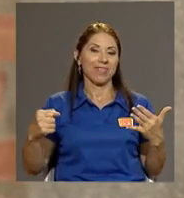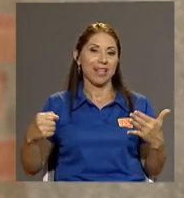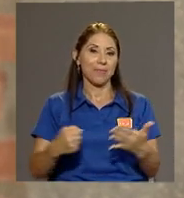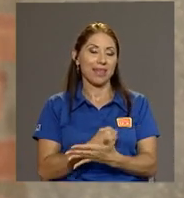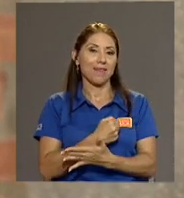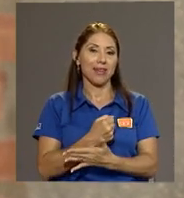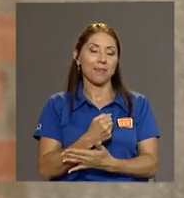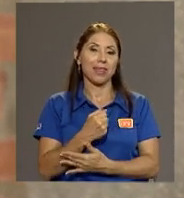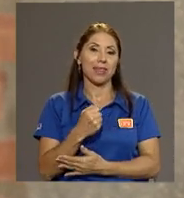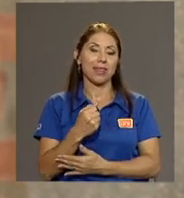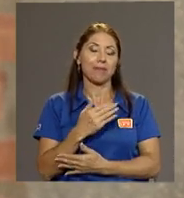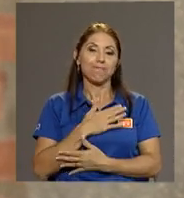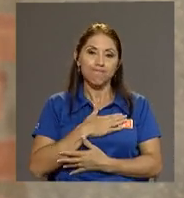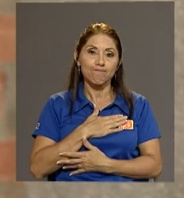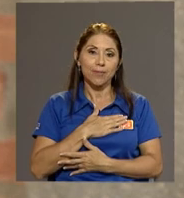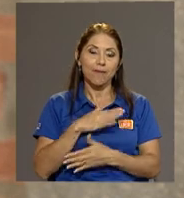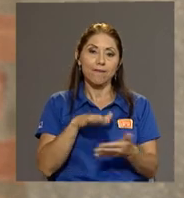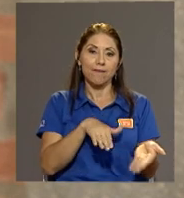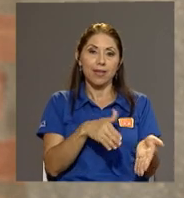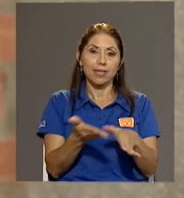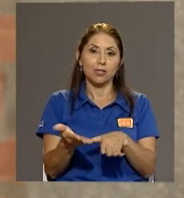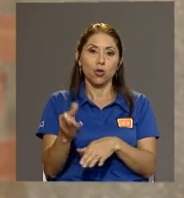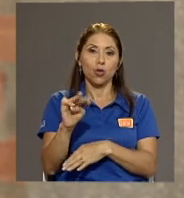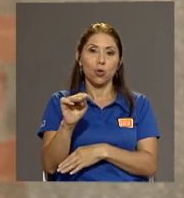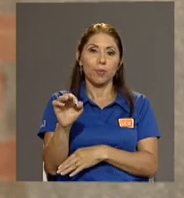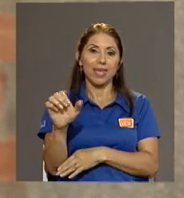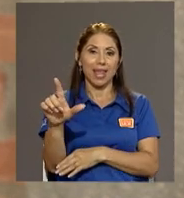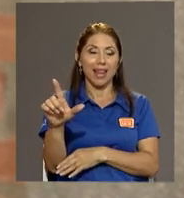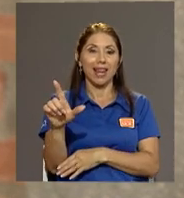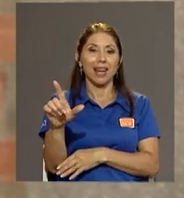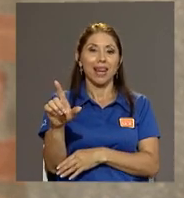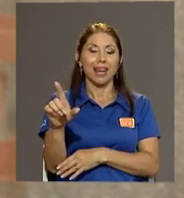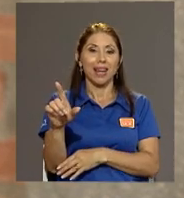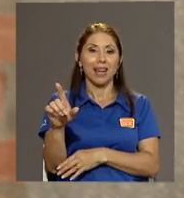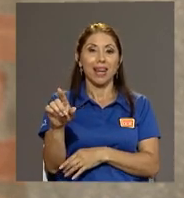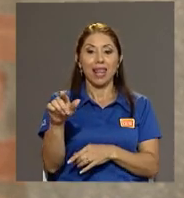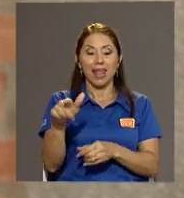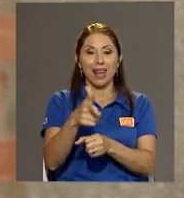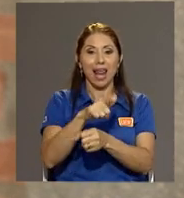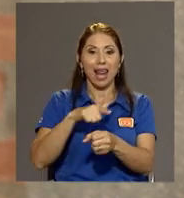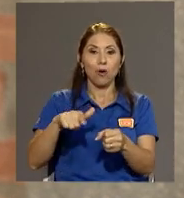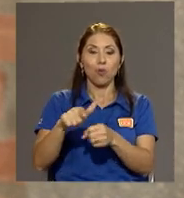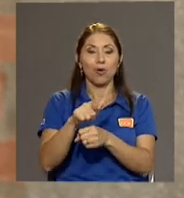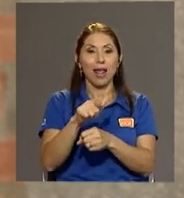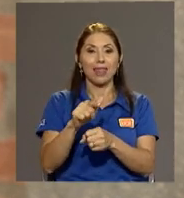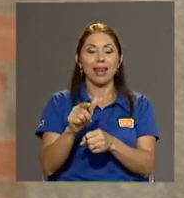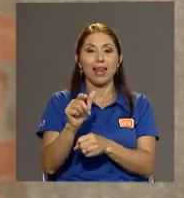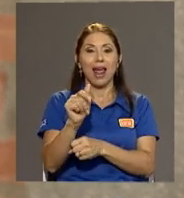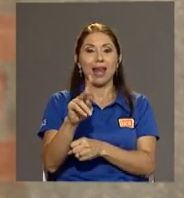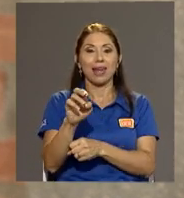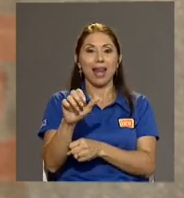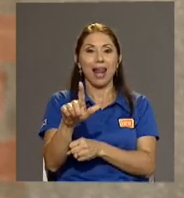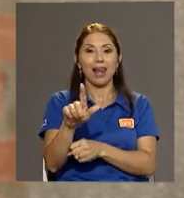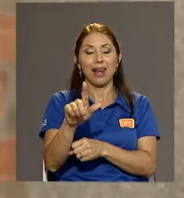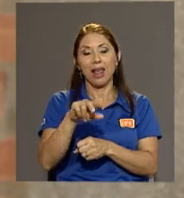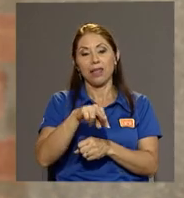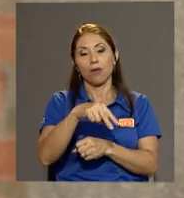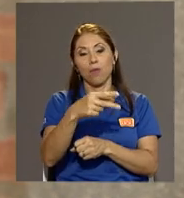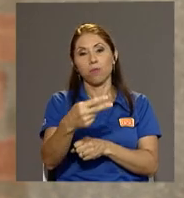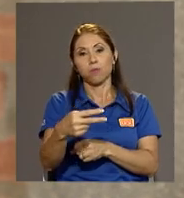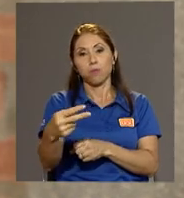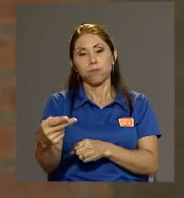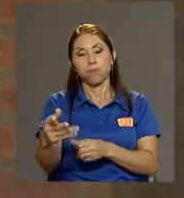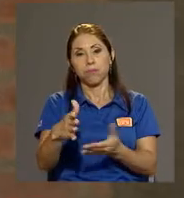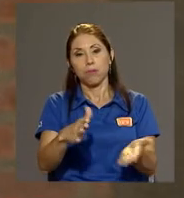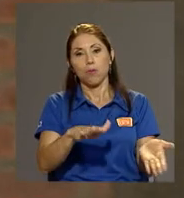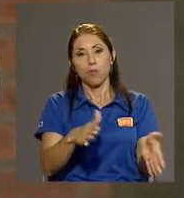Lamentablemente don Miguel falleció ahogado en la laguna de Arenal. Pero sí,